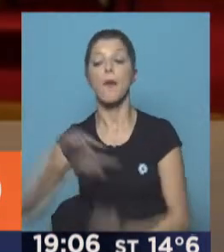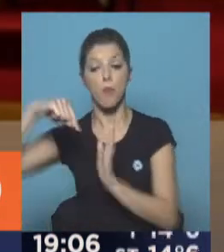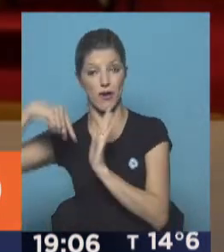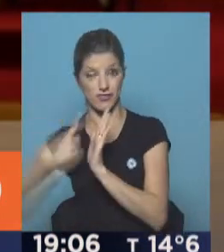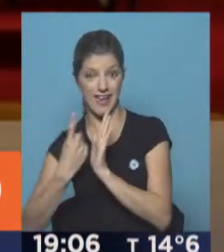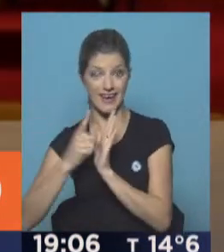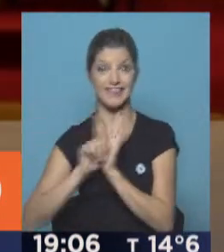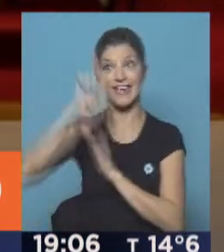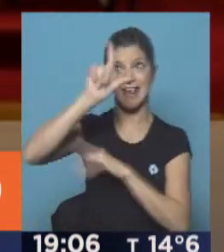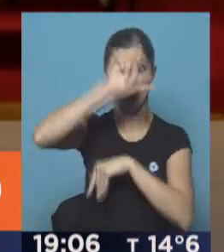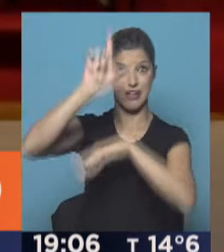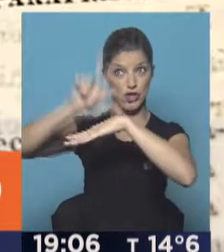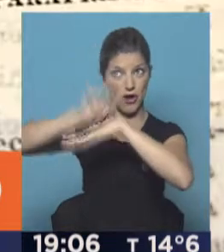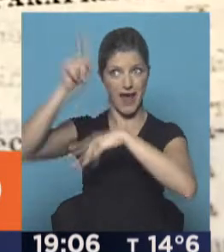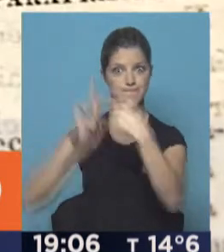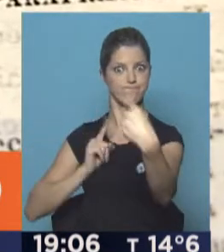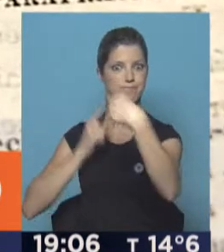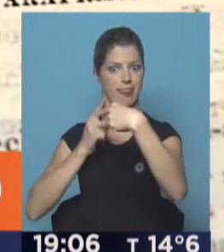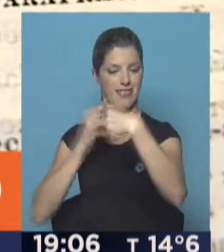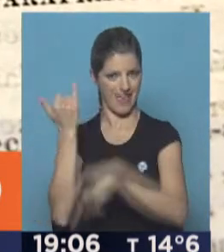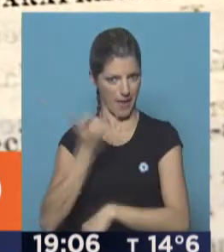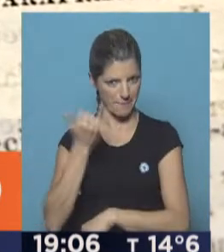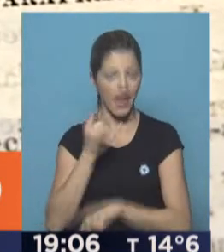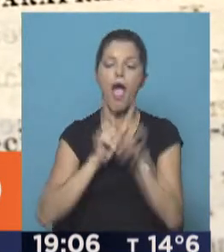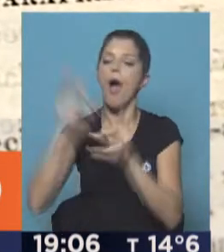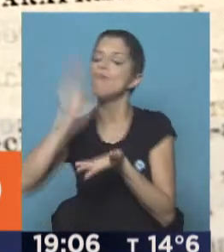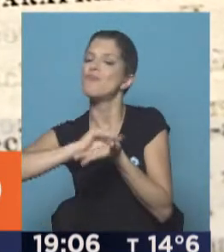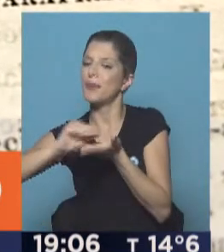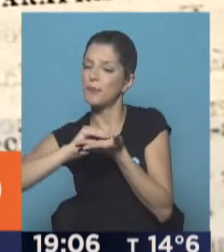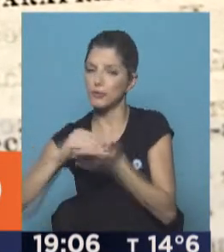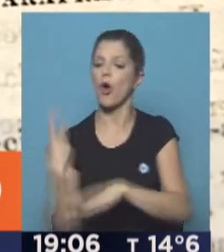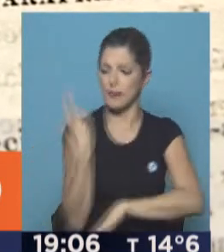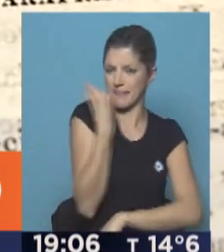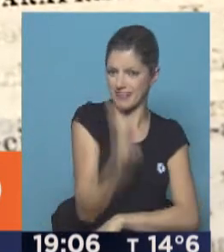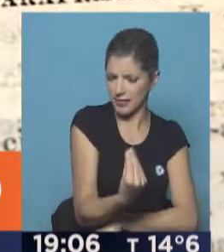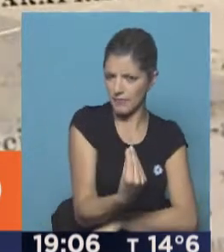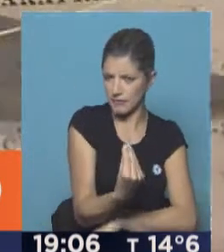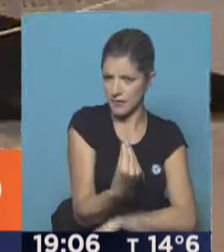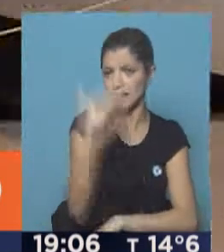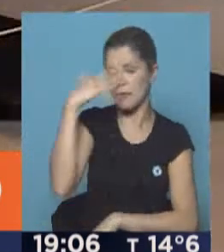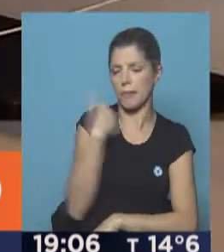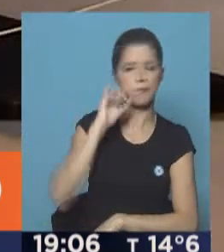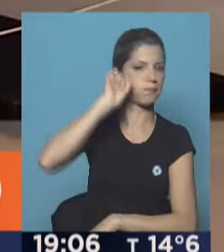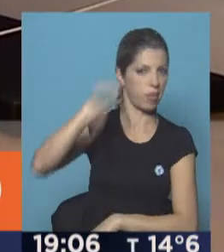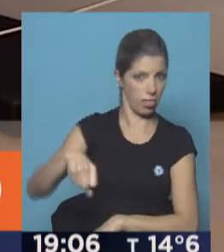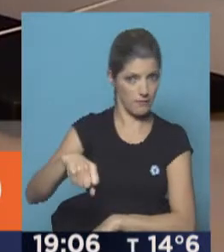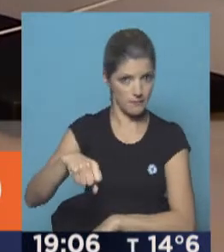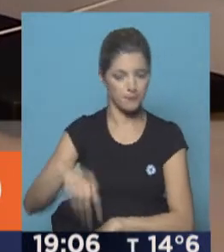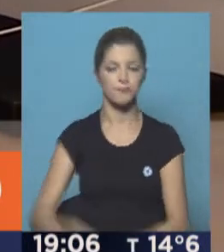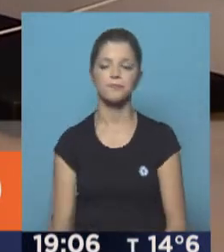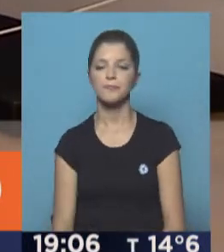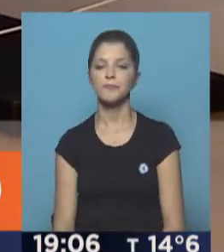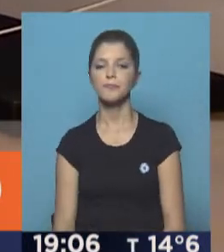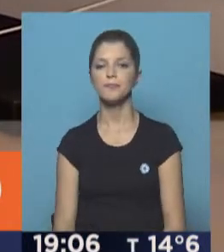Aires y el litoral. Algunos diputados habían enviado sus representantes y no fueron aceptados. Y